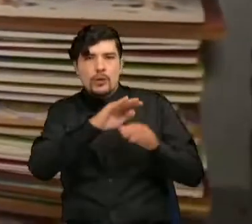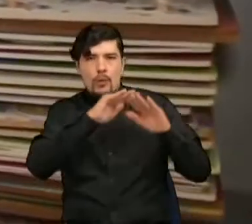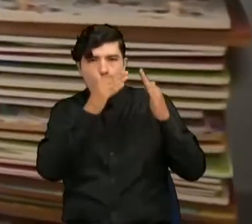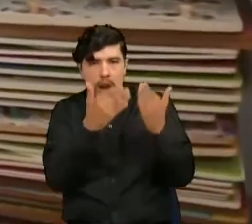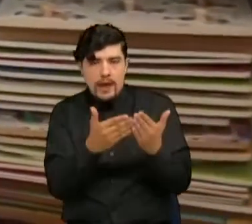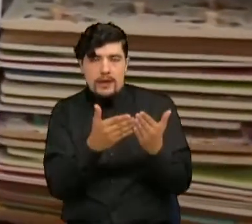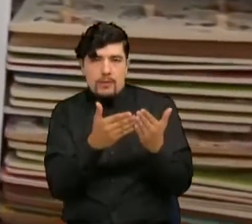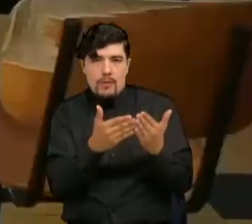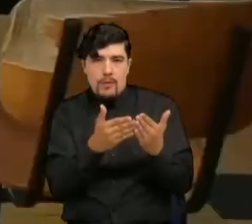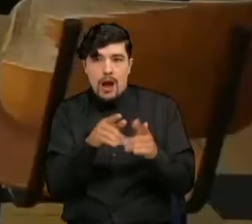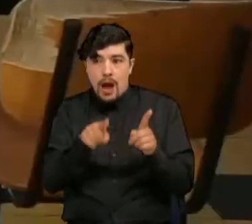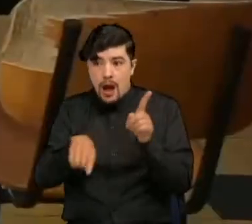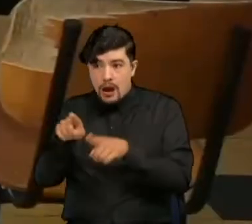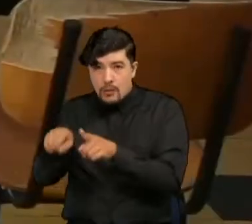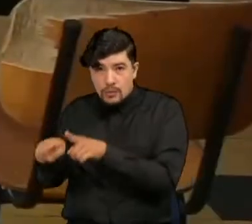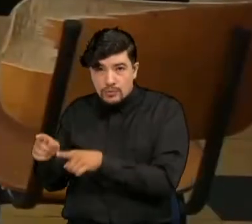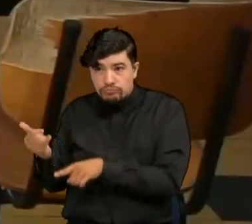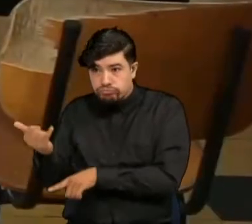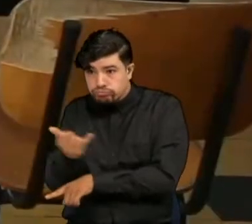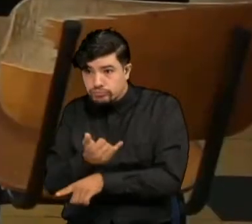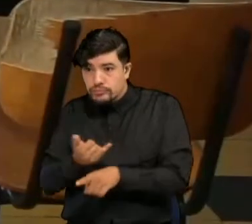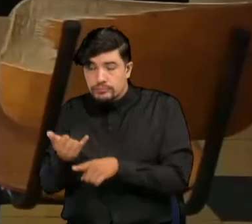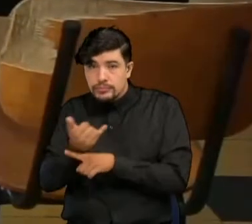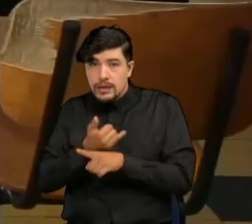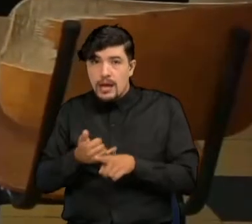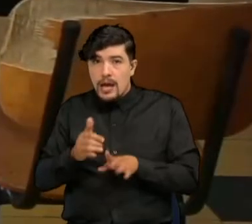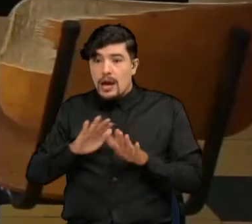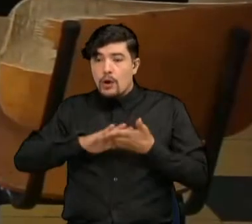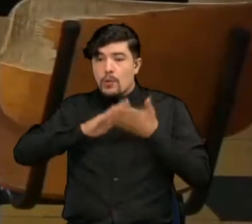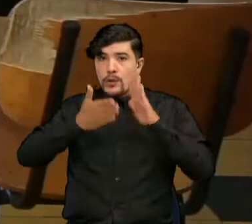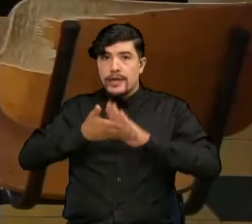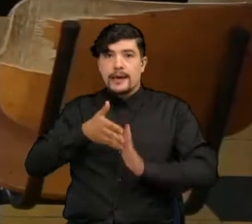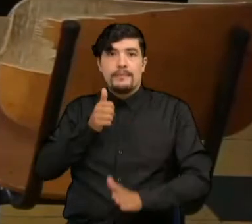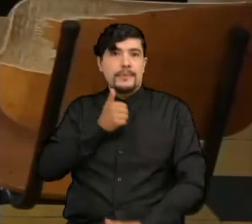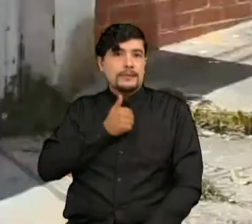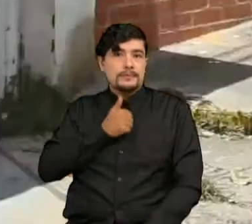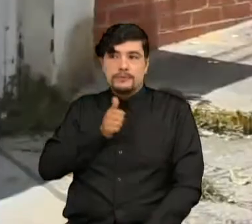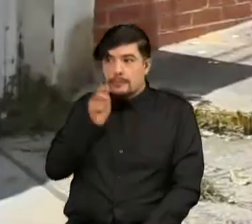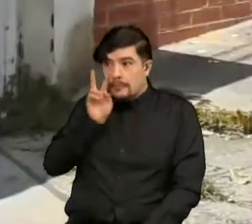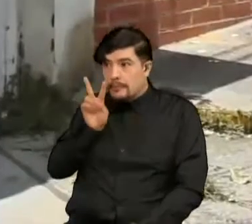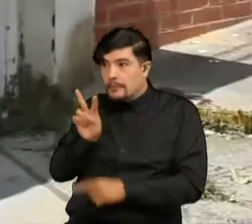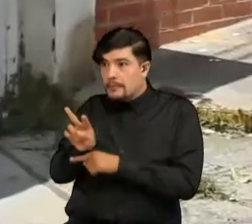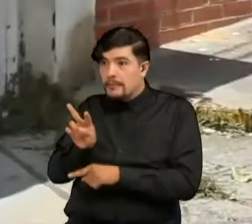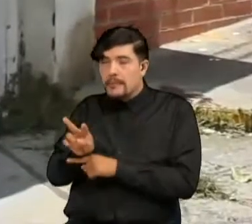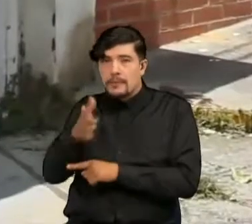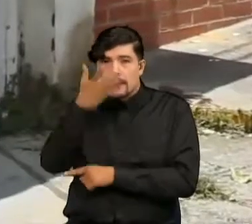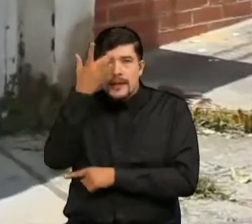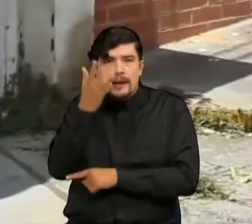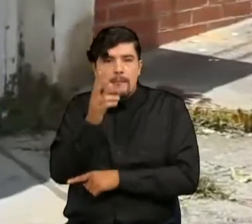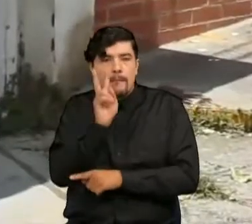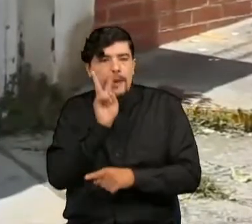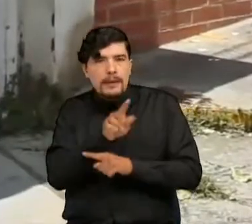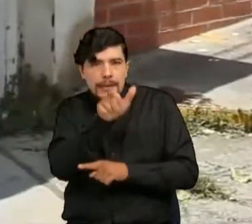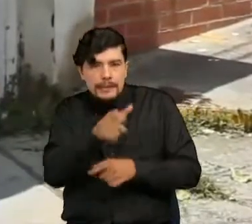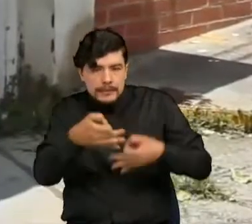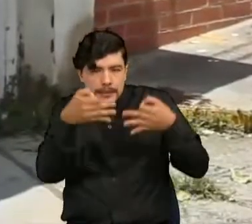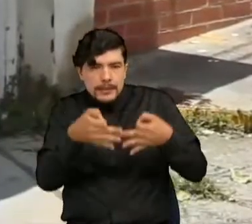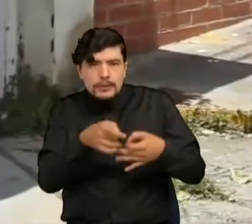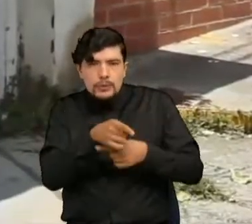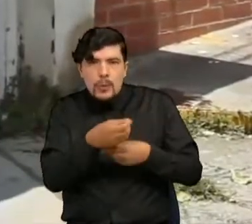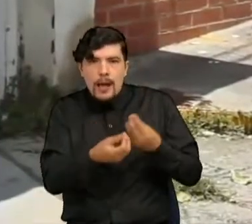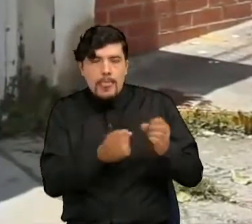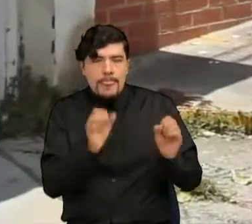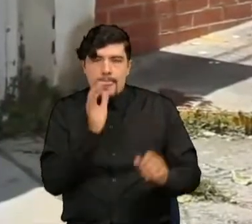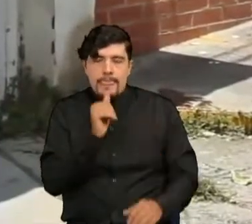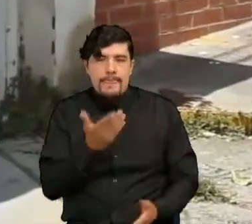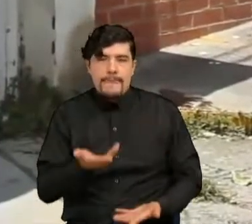las cuales en muchos casos la comunidad debe velar por la seguridad de las mismas. Y mire, frente a este hecho, lo que lamentan las directivas